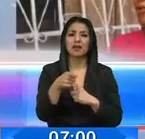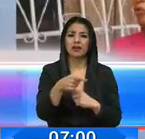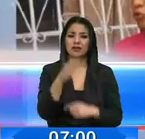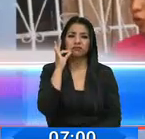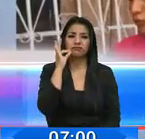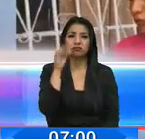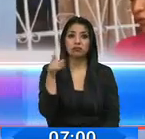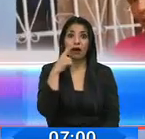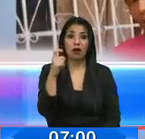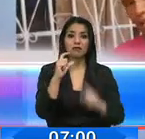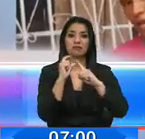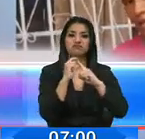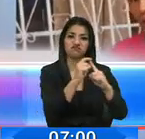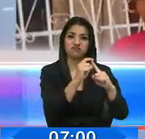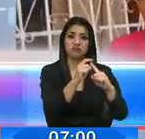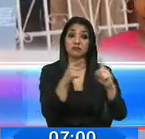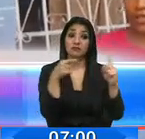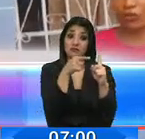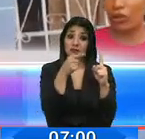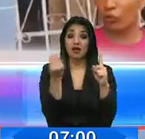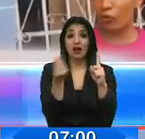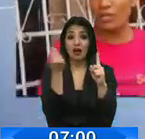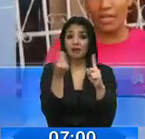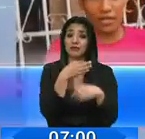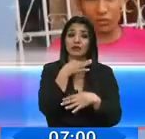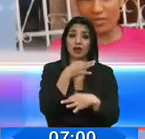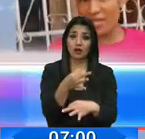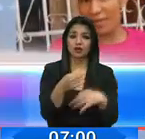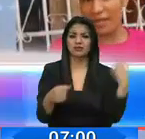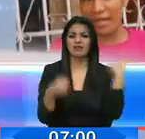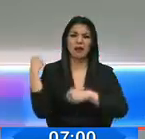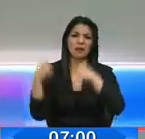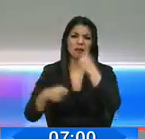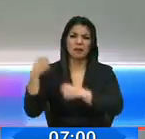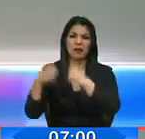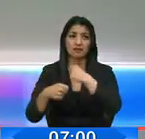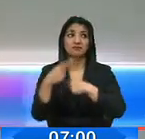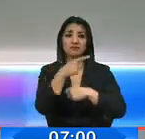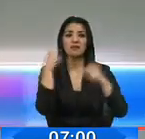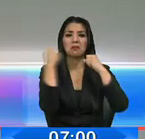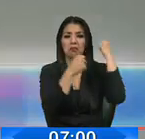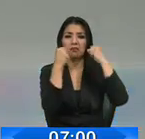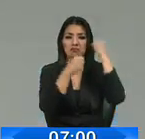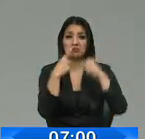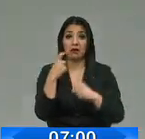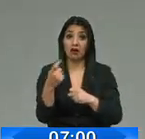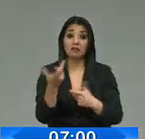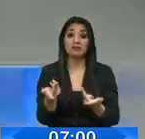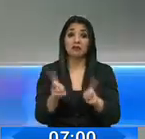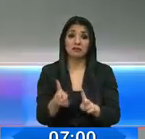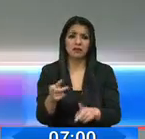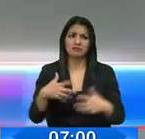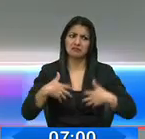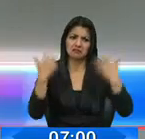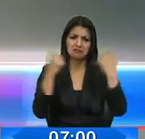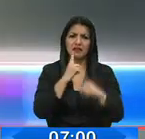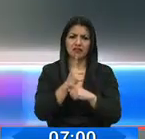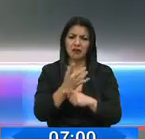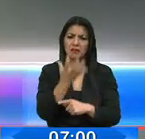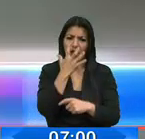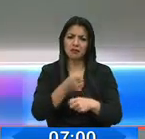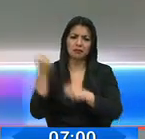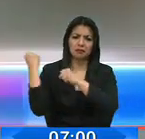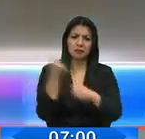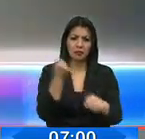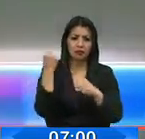señor lo insultó, cosa que al chico no le gustó y se le lanzó encima. Entonces aquí el señor vino y del coraje, de la frustración le pegó.